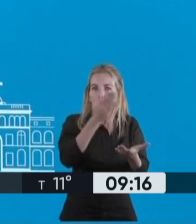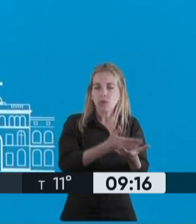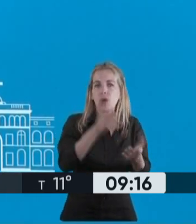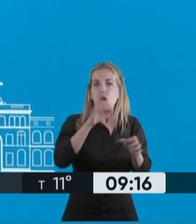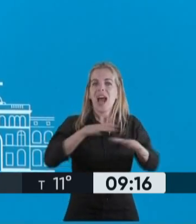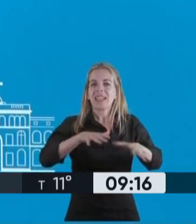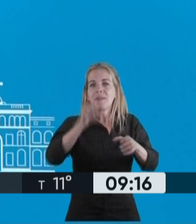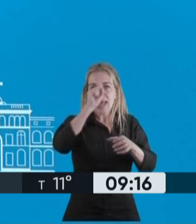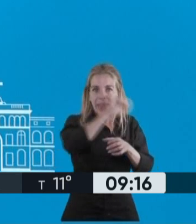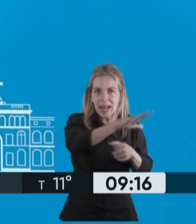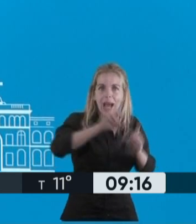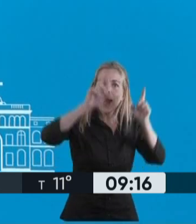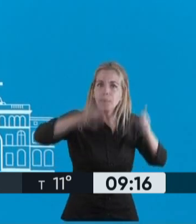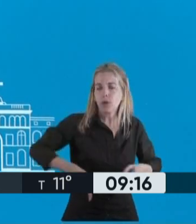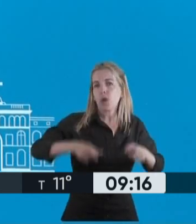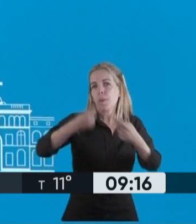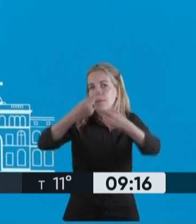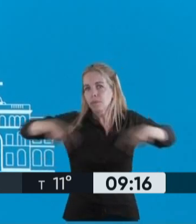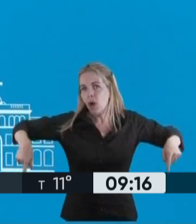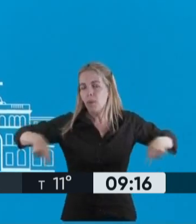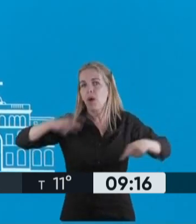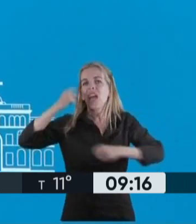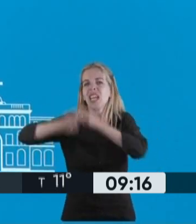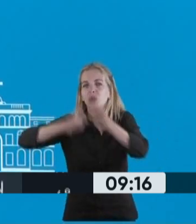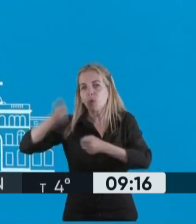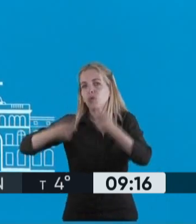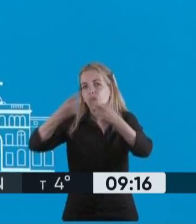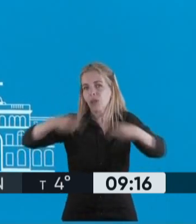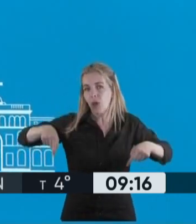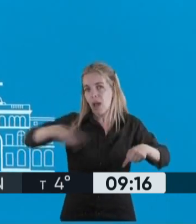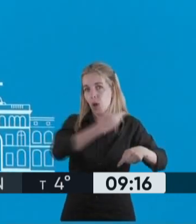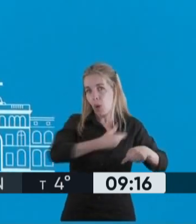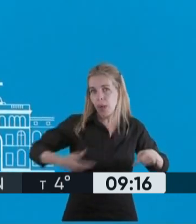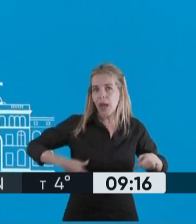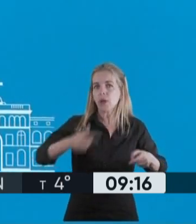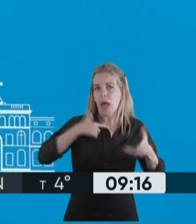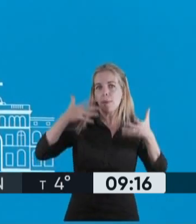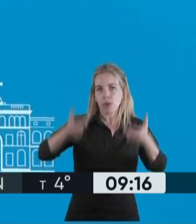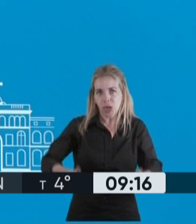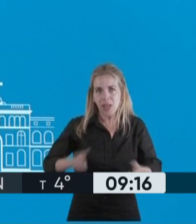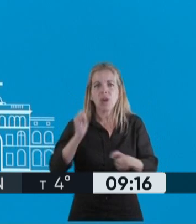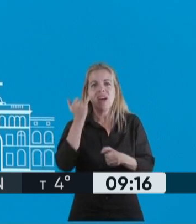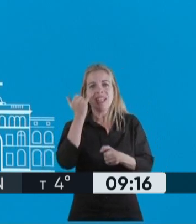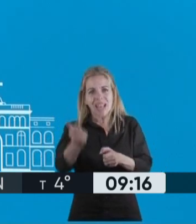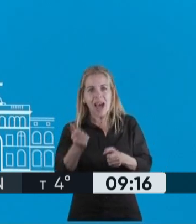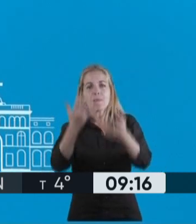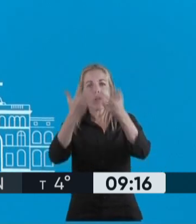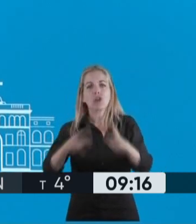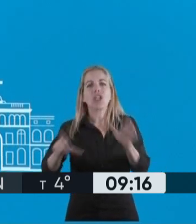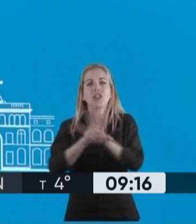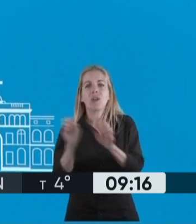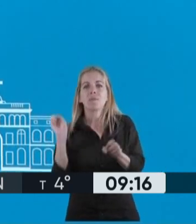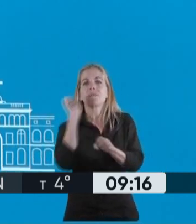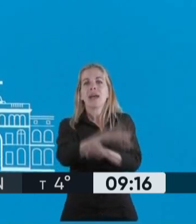campo, sino del complejo agroindustrial alrededor del campo. El Gobierno lo está fortaleciendo, ha enviado una ley para fortalecer a este